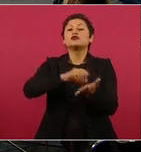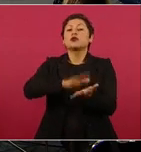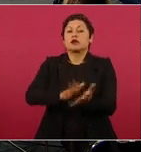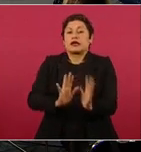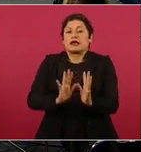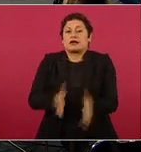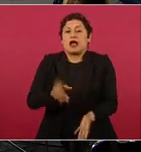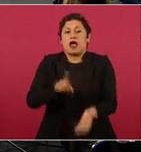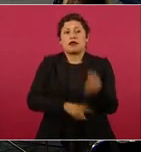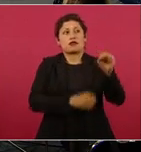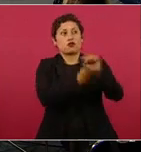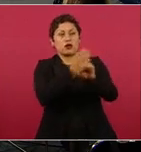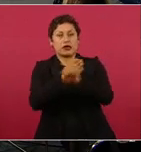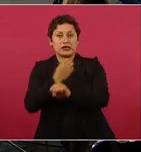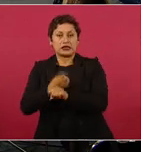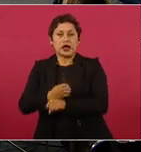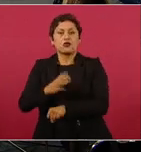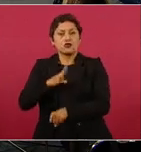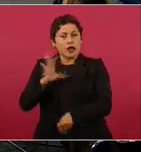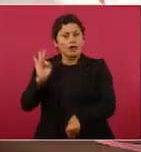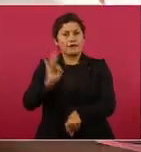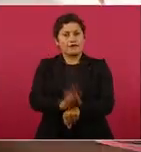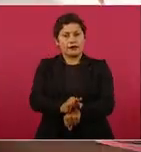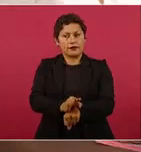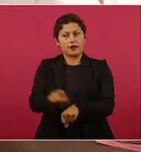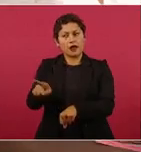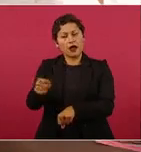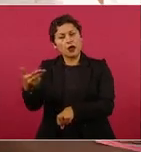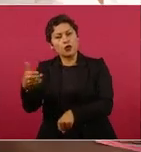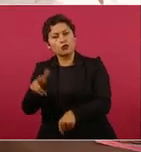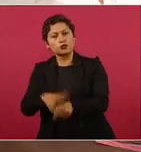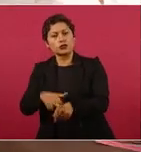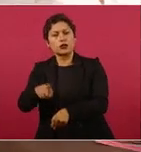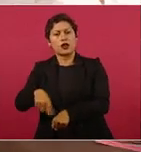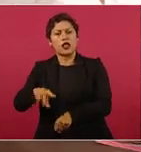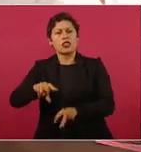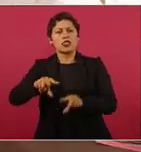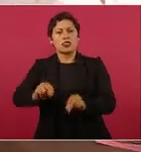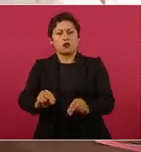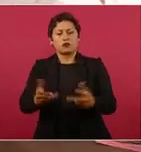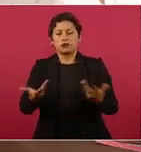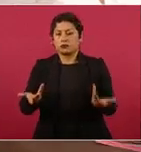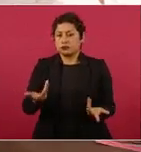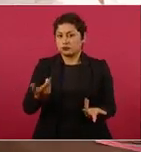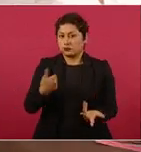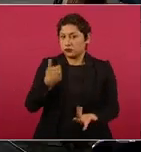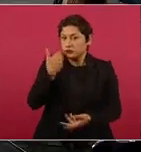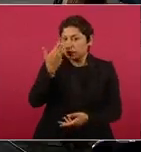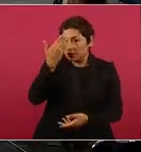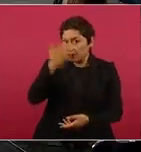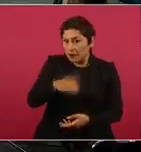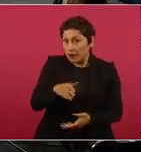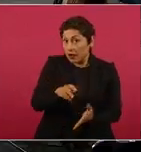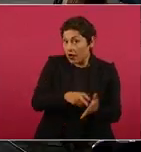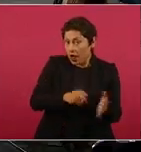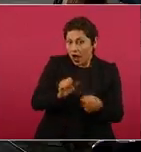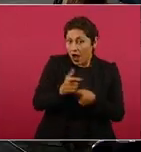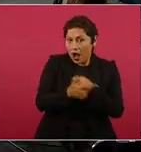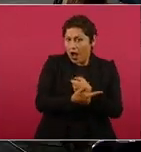de algunos estados. Quisiéramos saber si hay alguna modificación a esta política. A